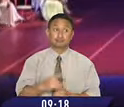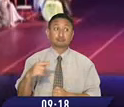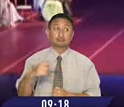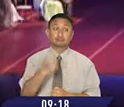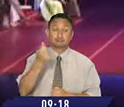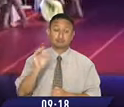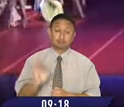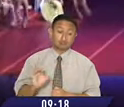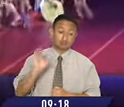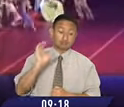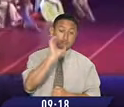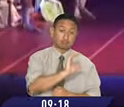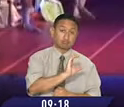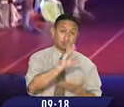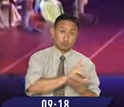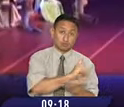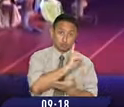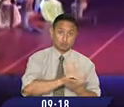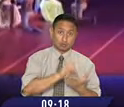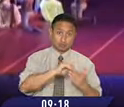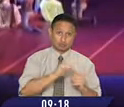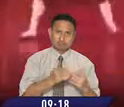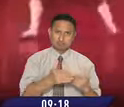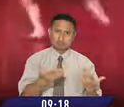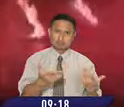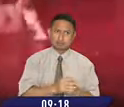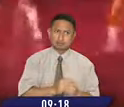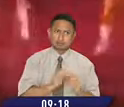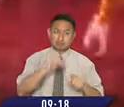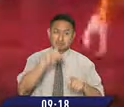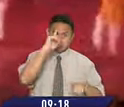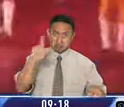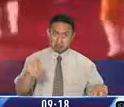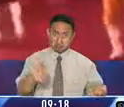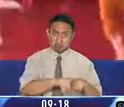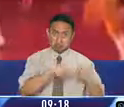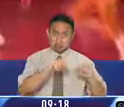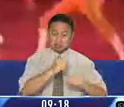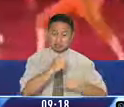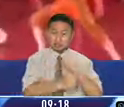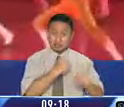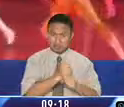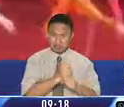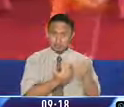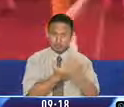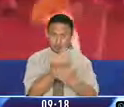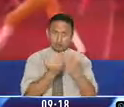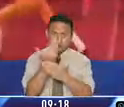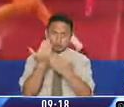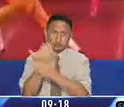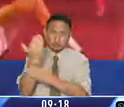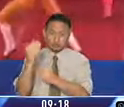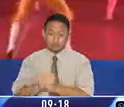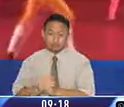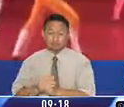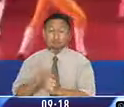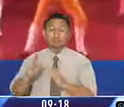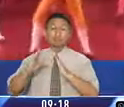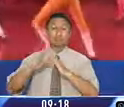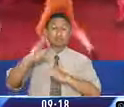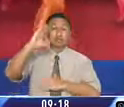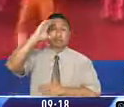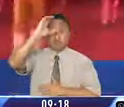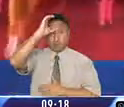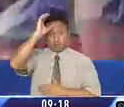Ballet Ecuatoriano de Cámara estaba contemplado en un convenio que era renovado cada año. Sin embargo, en la Casa de la Cultura, durante